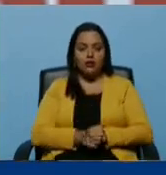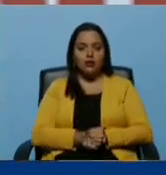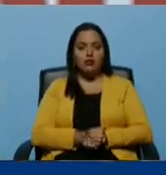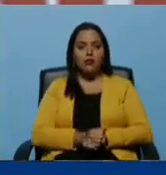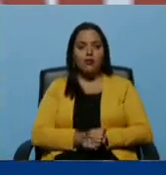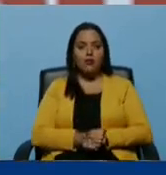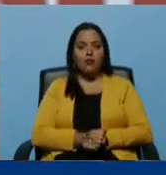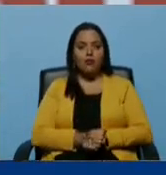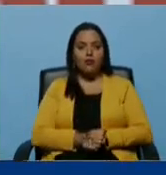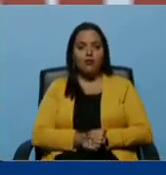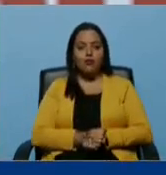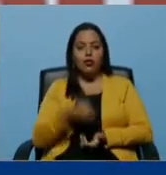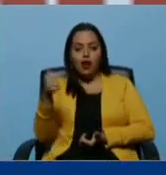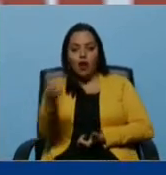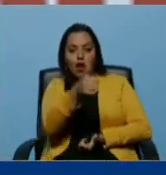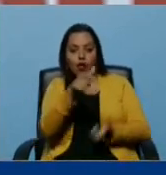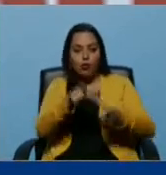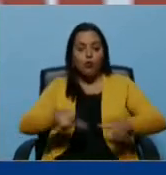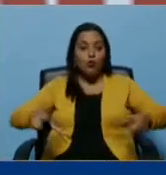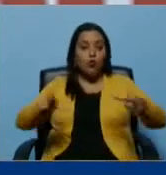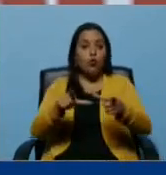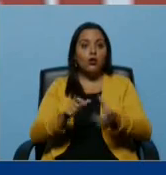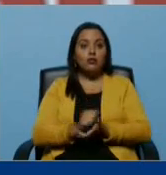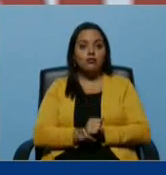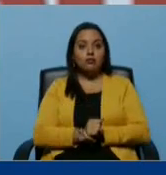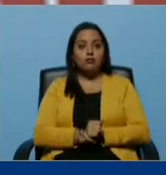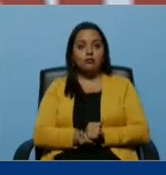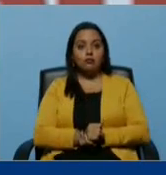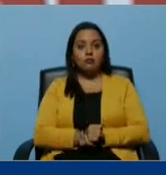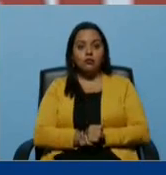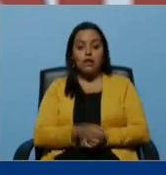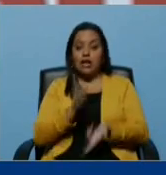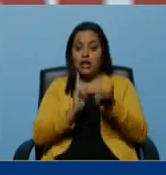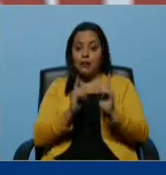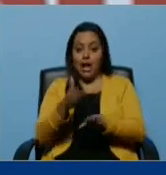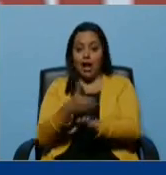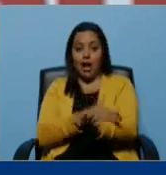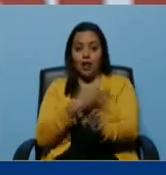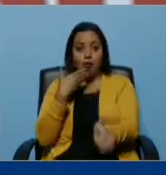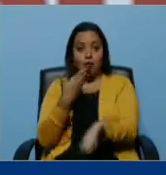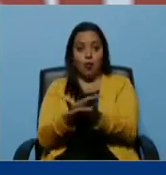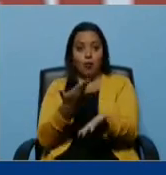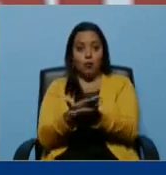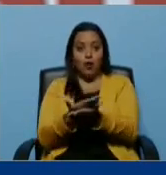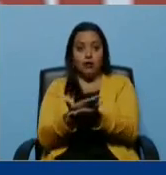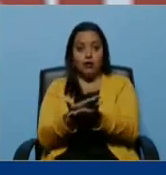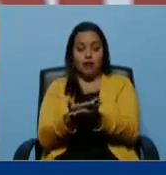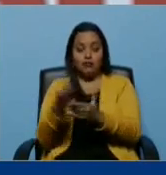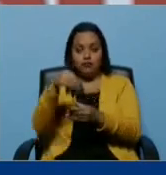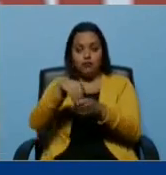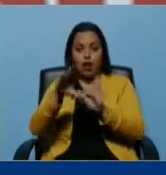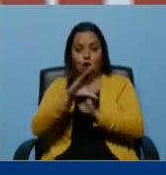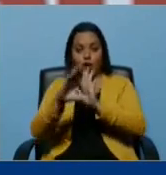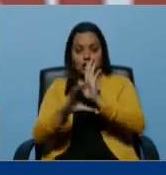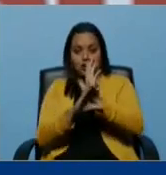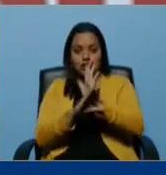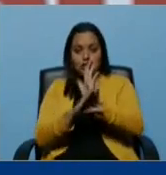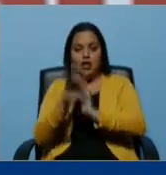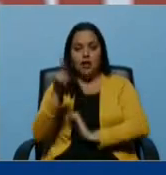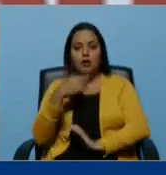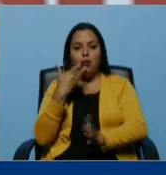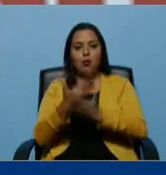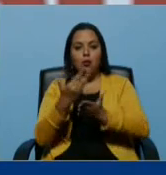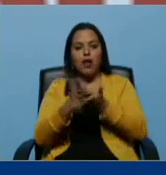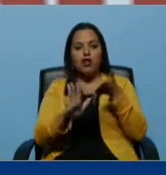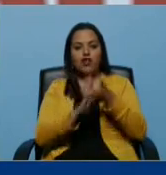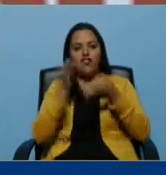desde cada uno de estos sectores, de acuerdo pues a lo que está planteado en la Constitución y lo que está planteado en la realidad